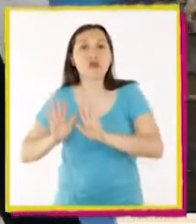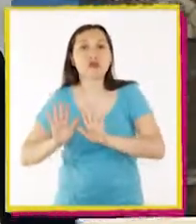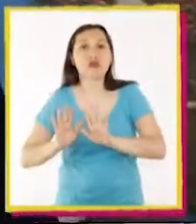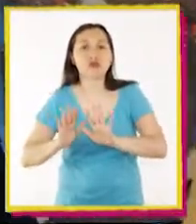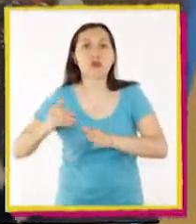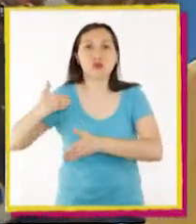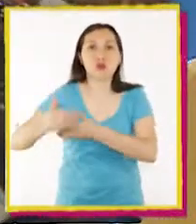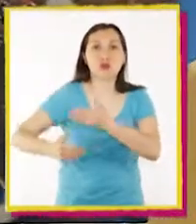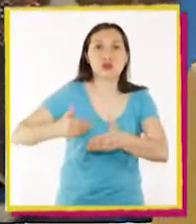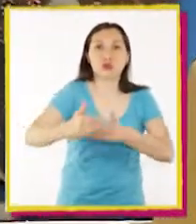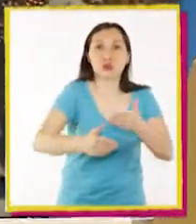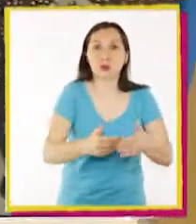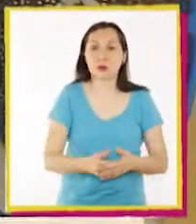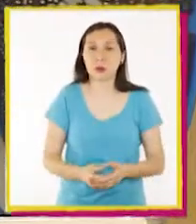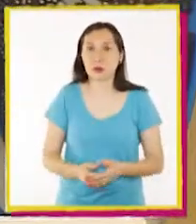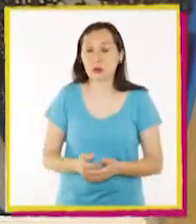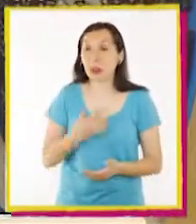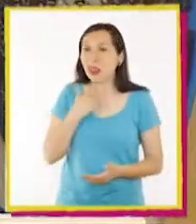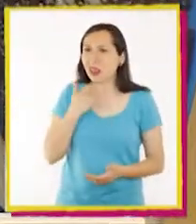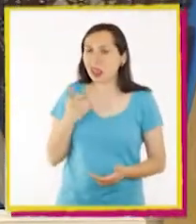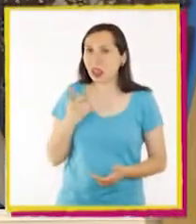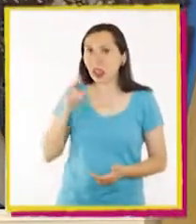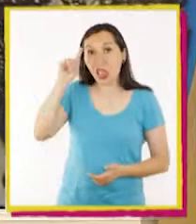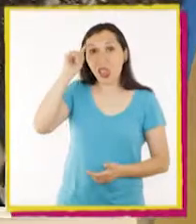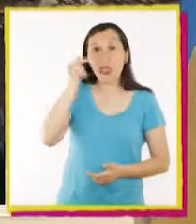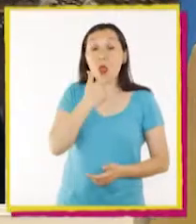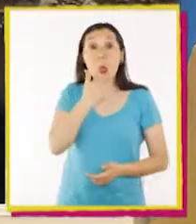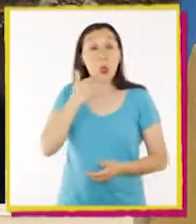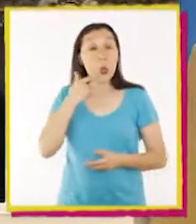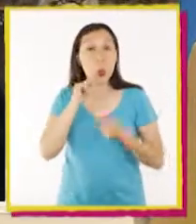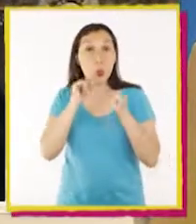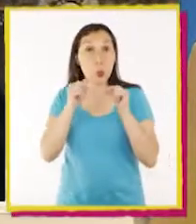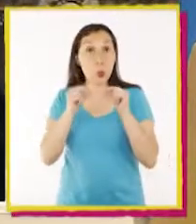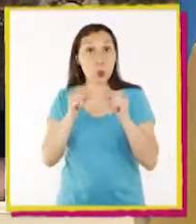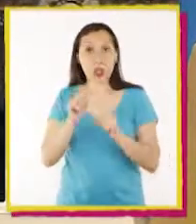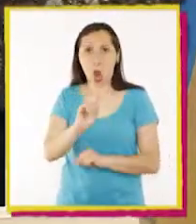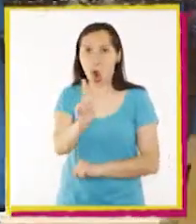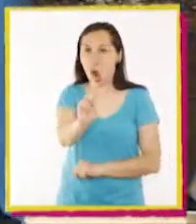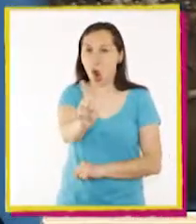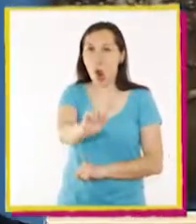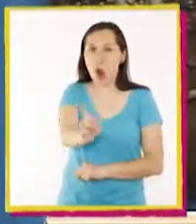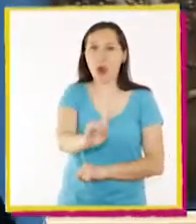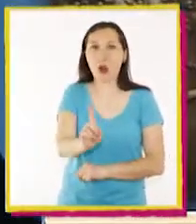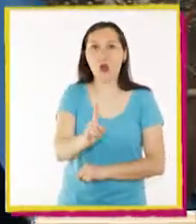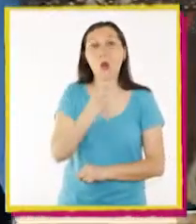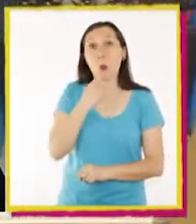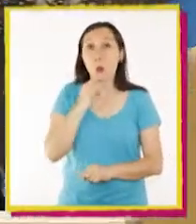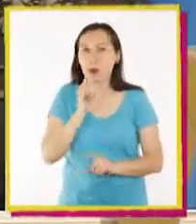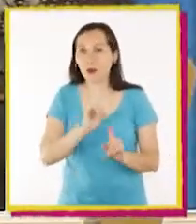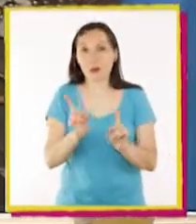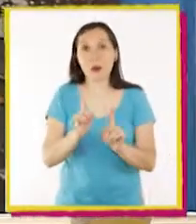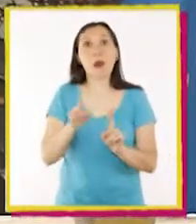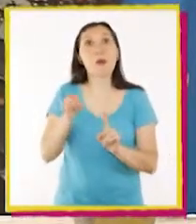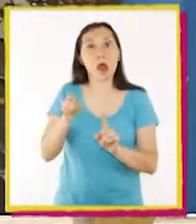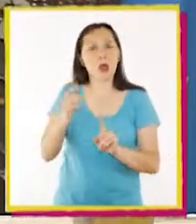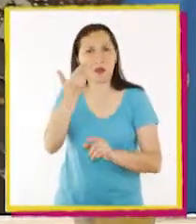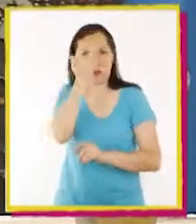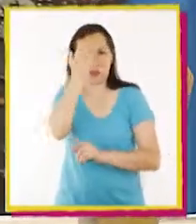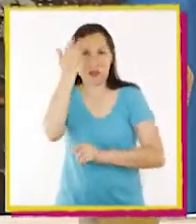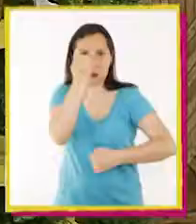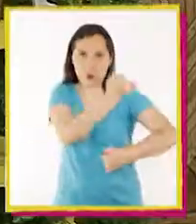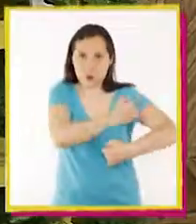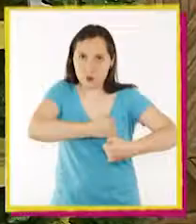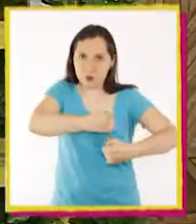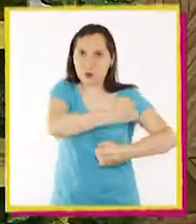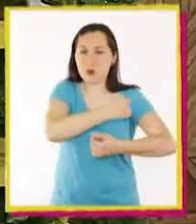solo. ¿Qué? ¡Que se inventó los dulces! ¡No, no! Pero él era un gran